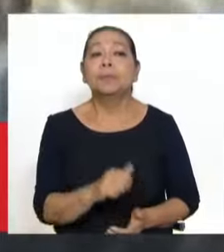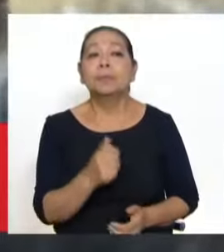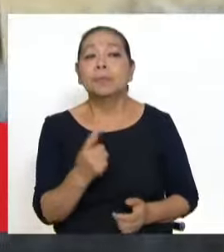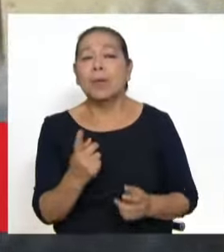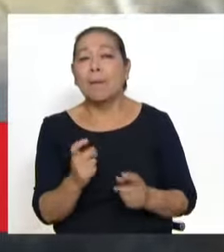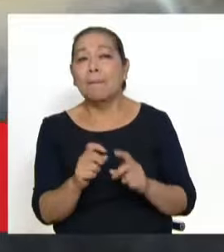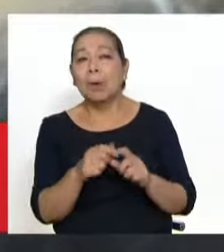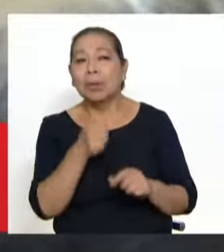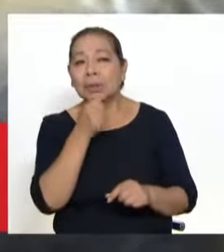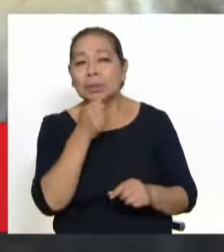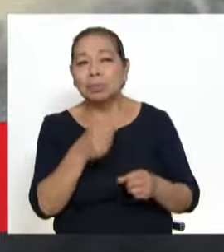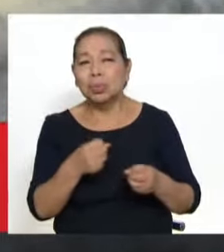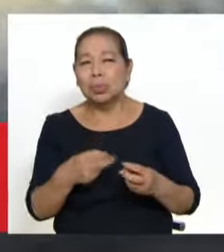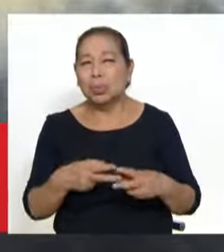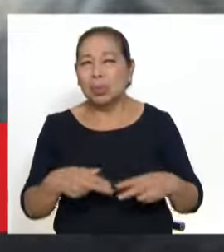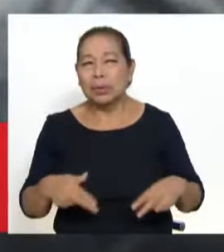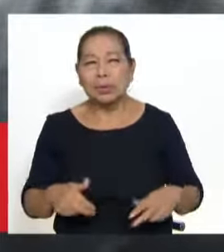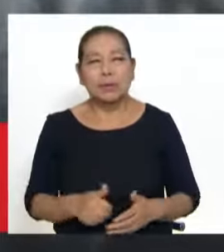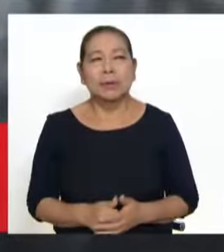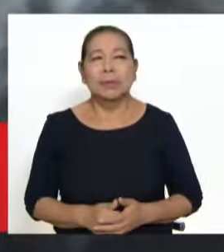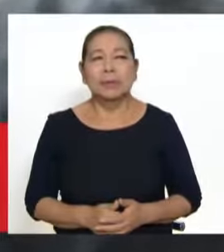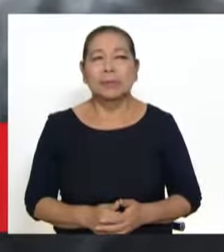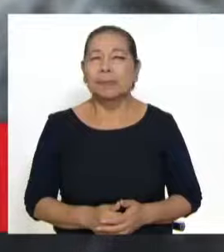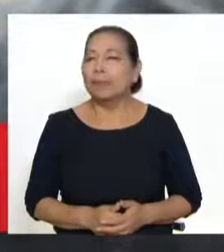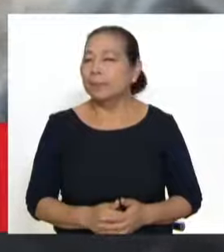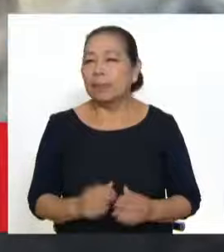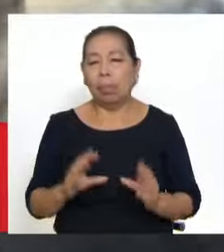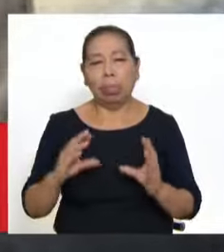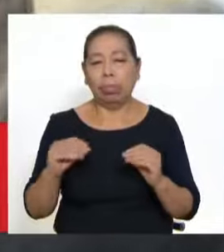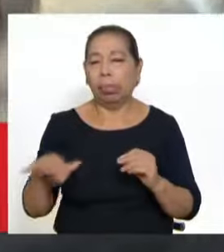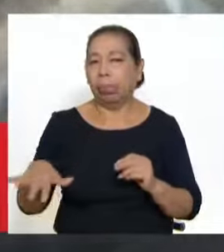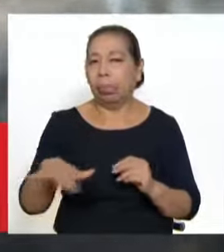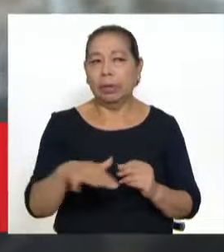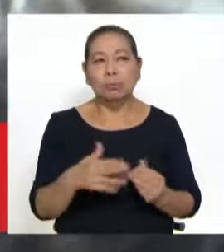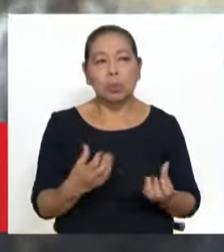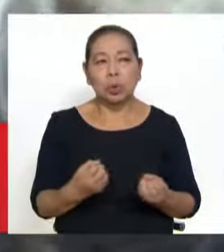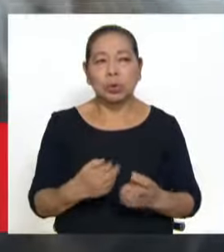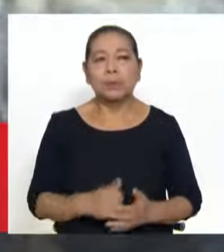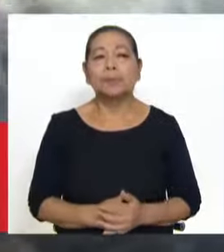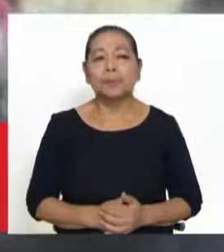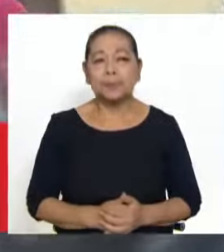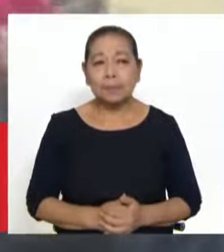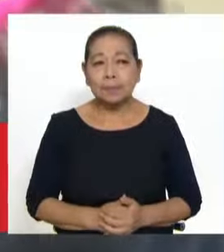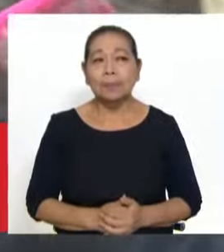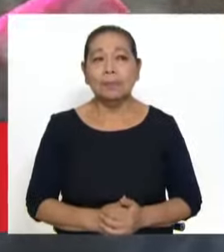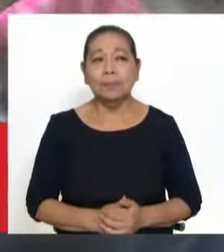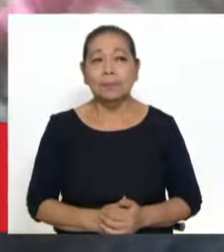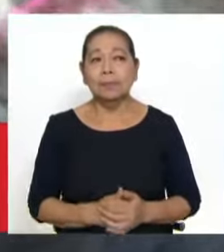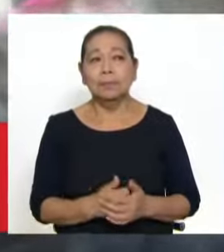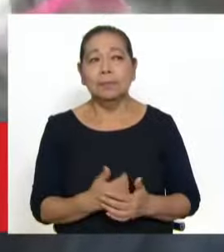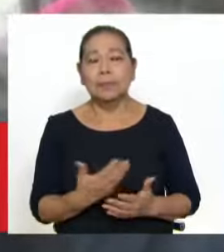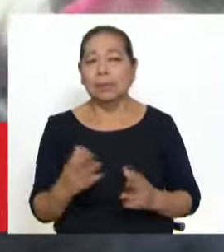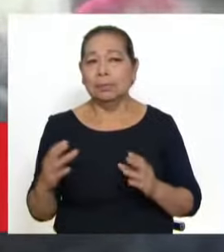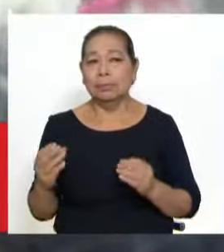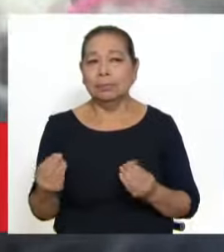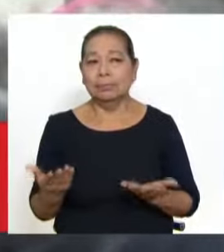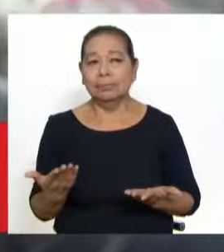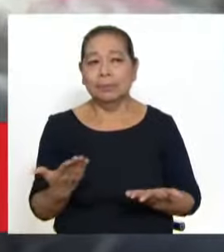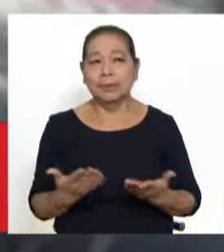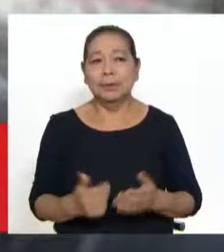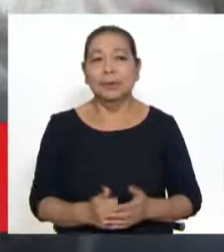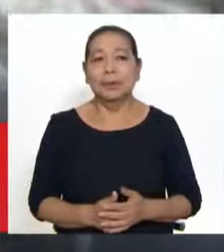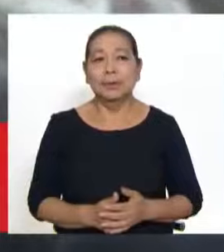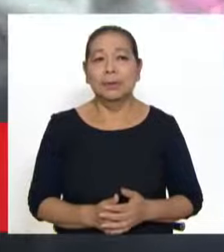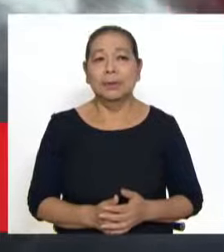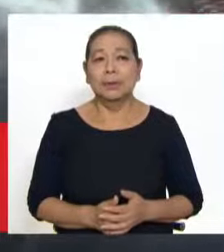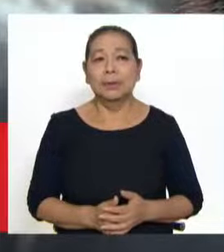cuando le consulté sobre el manejo económico, ministro, de la DRL. 750 mil alumnos no estarían recibiendo los desayunos y esto por un problema